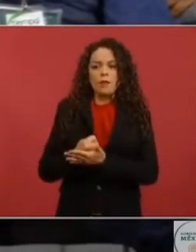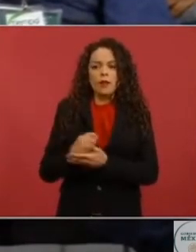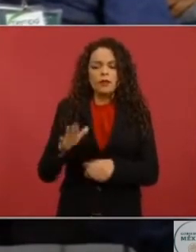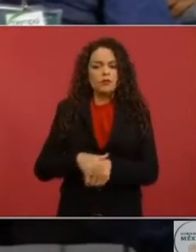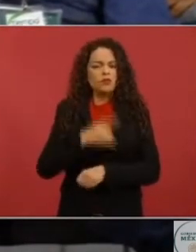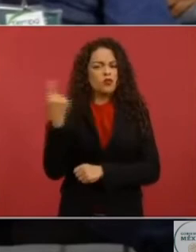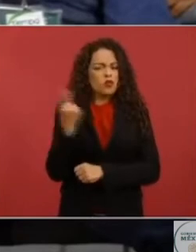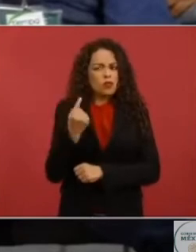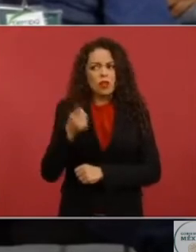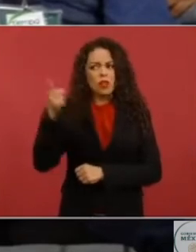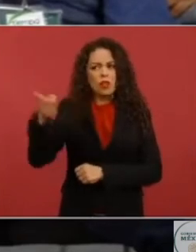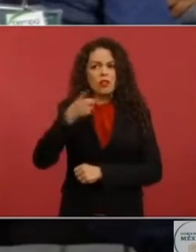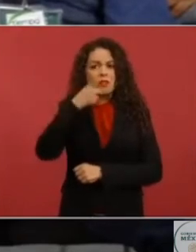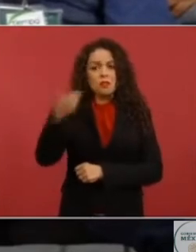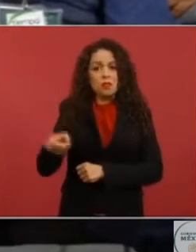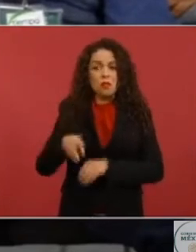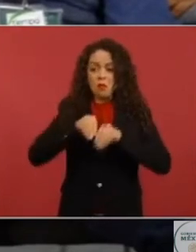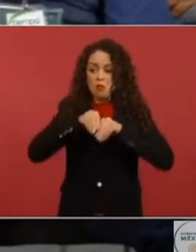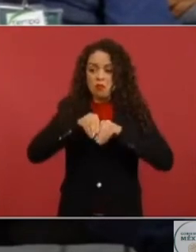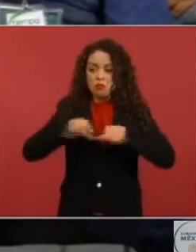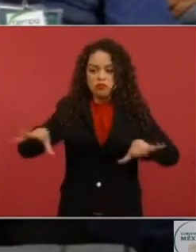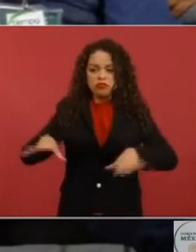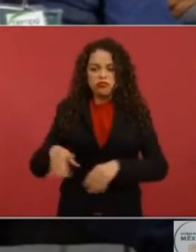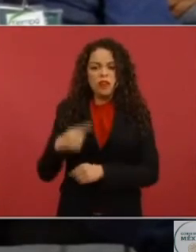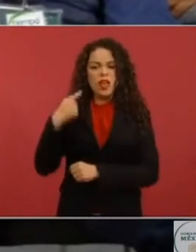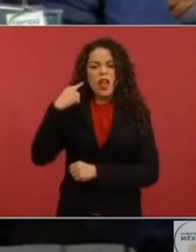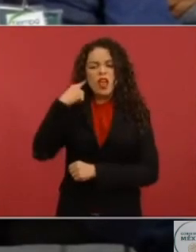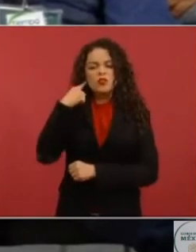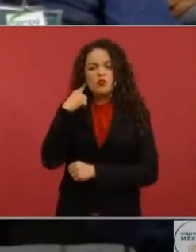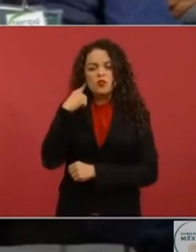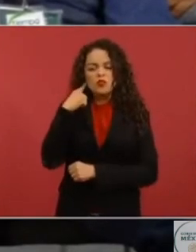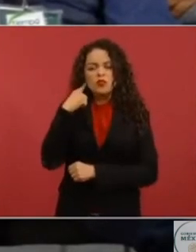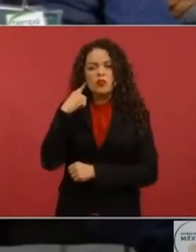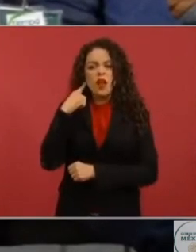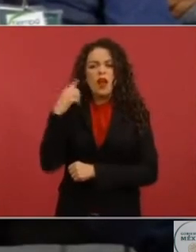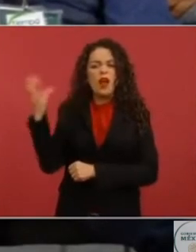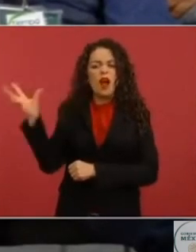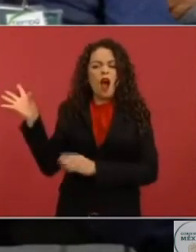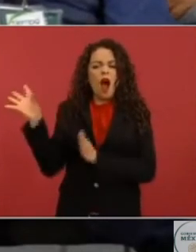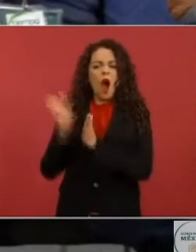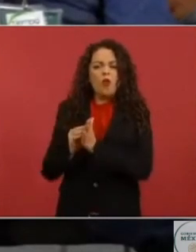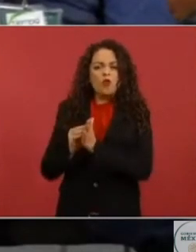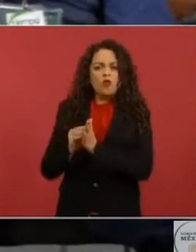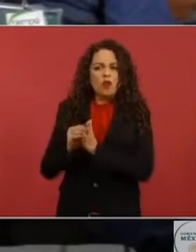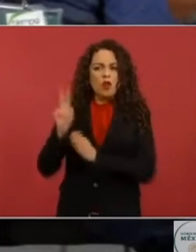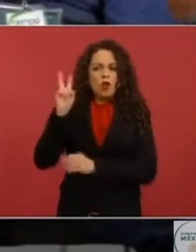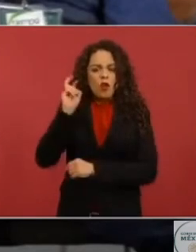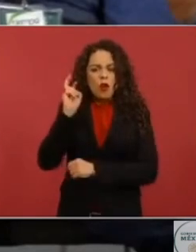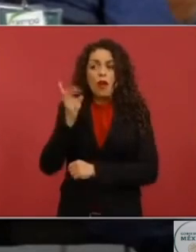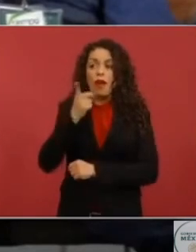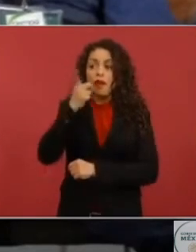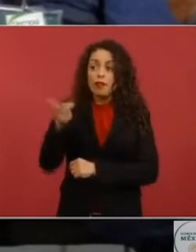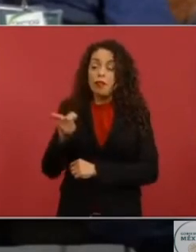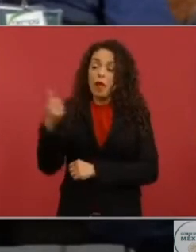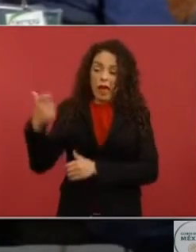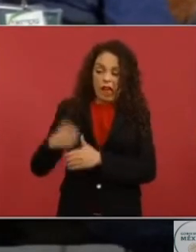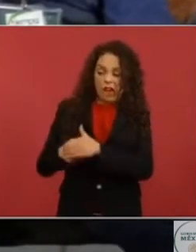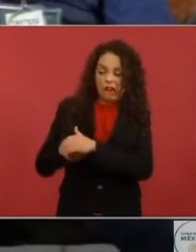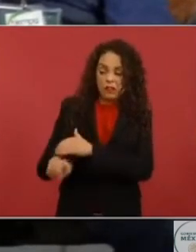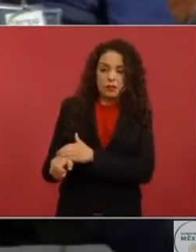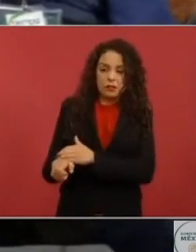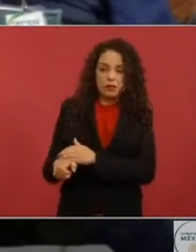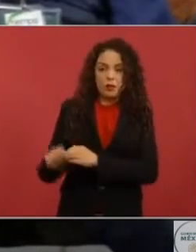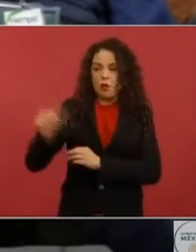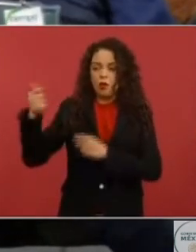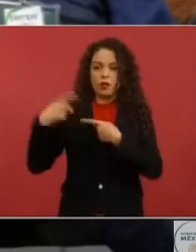difundió en donde supuestamente pues le pide el típico moche a un proveedor. Ella ya salió a desmentir esta situación,